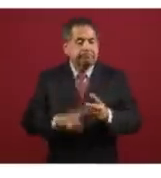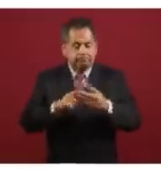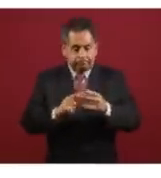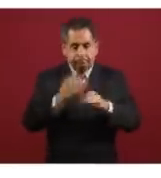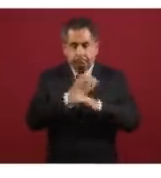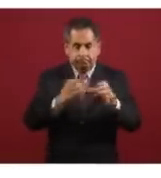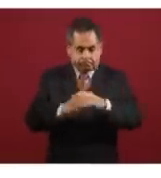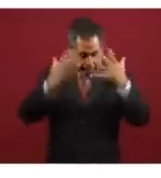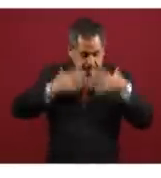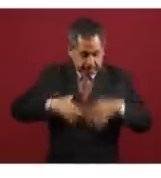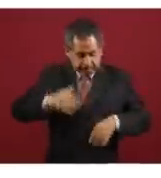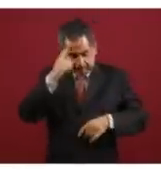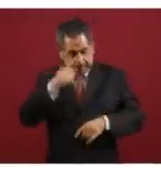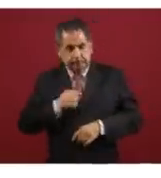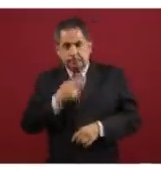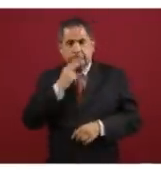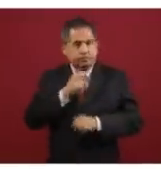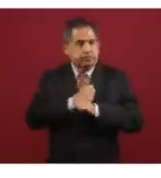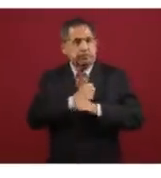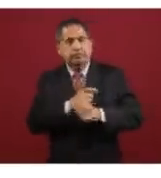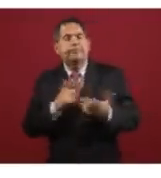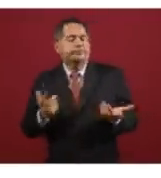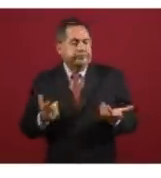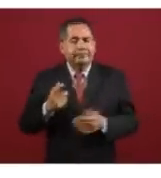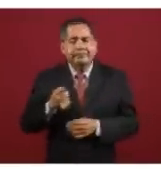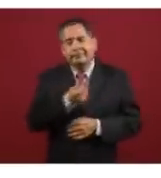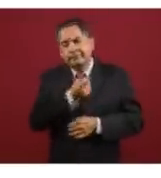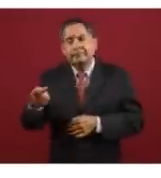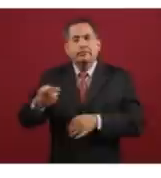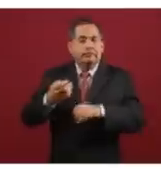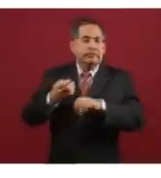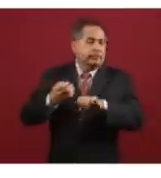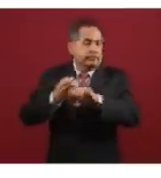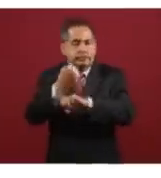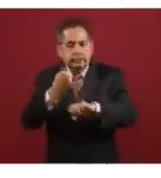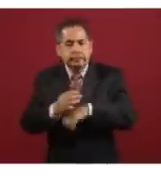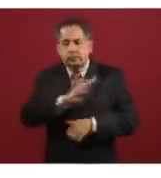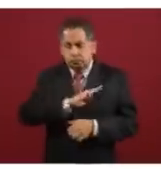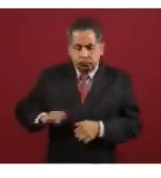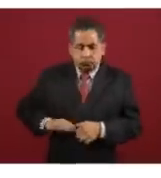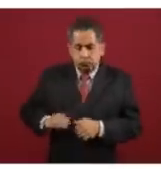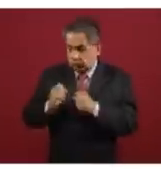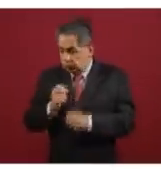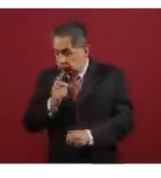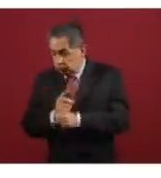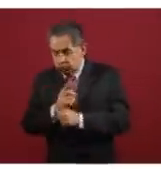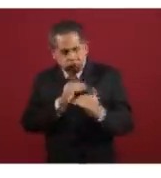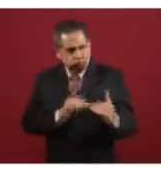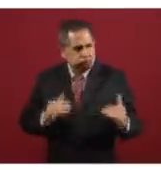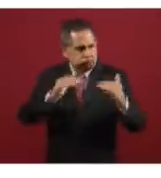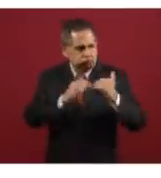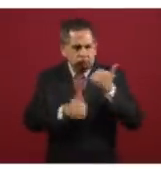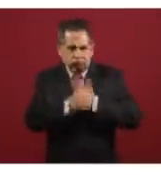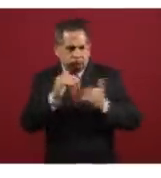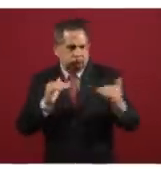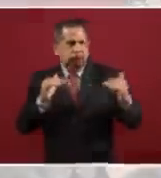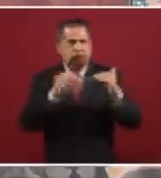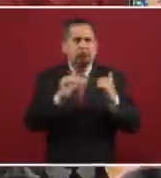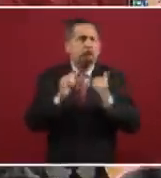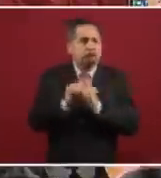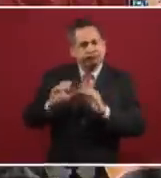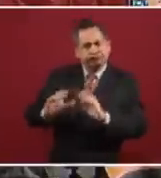los cuerpos estatales y municipales de seguridad puedan actuar a la par y con el nivel